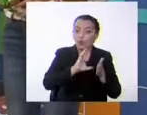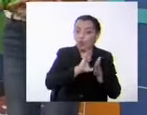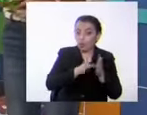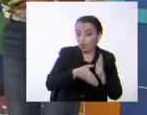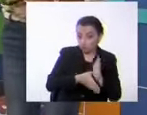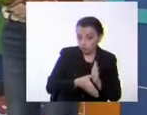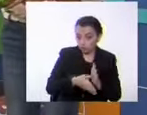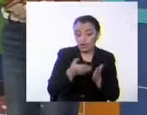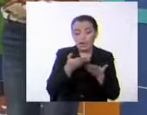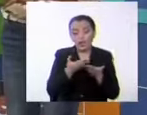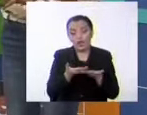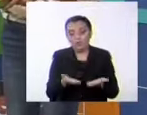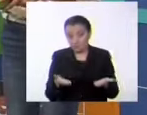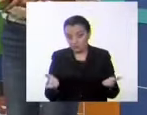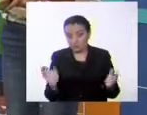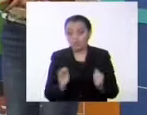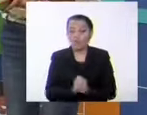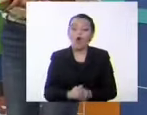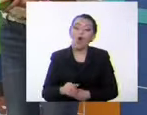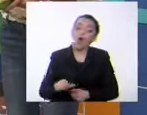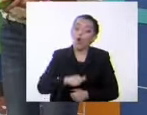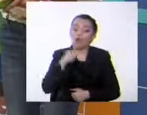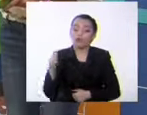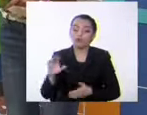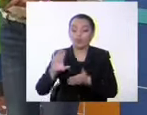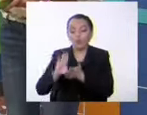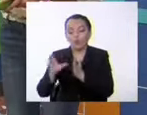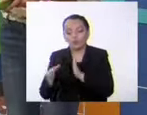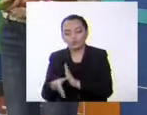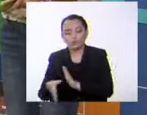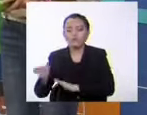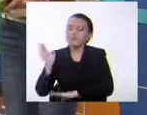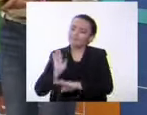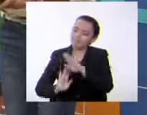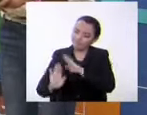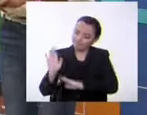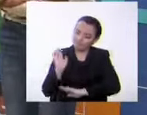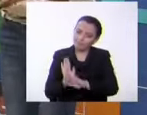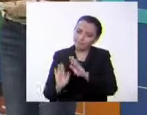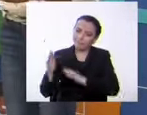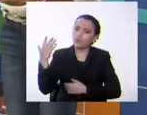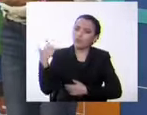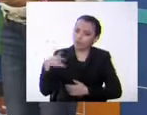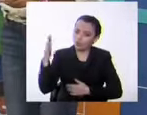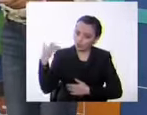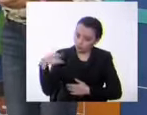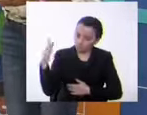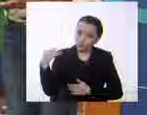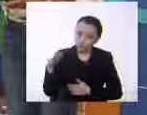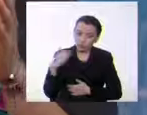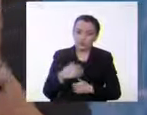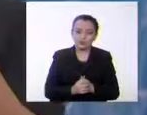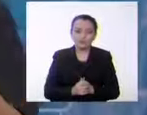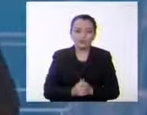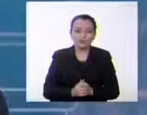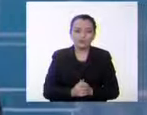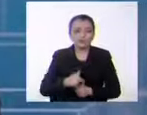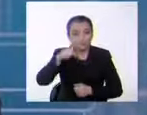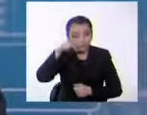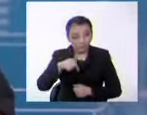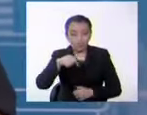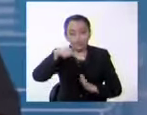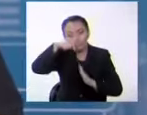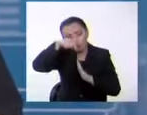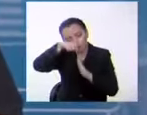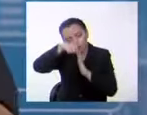lo que es la cultura inmaterial. Vamos a ver. Ahora, la idea es profundizar un poco sobre los